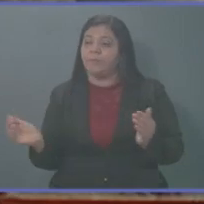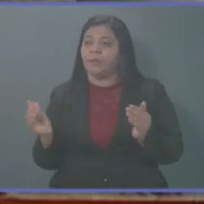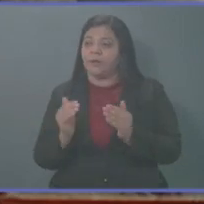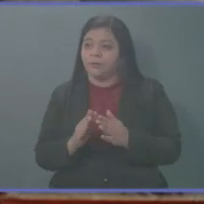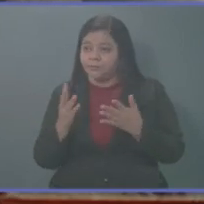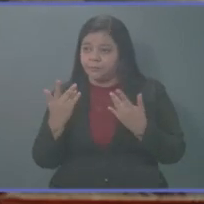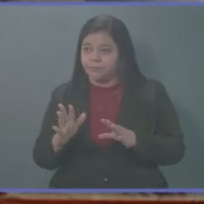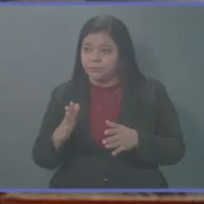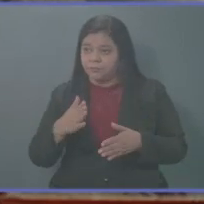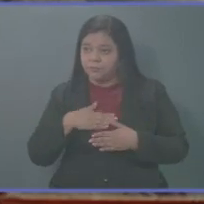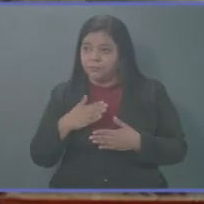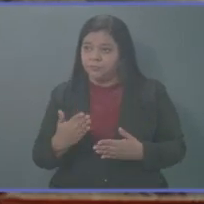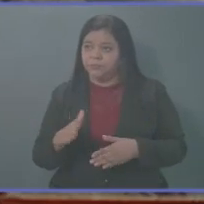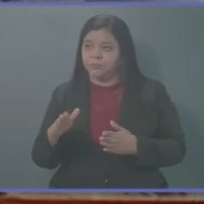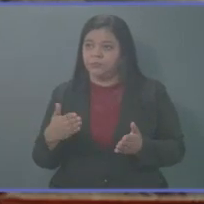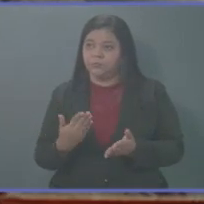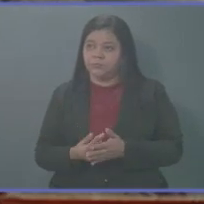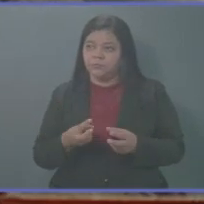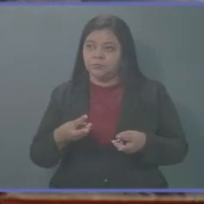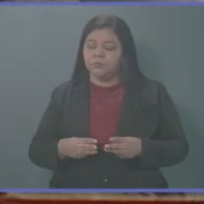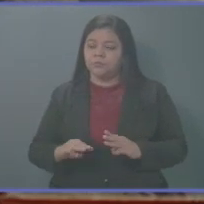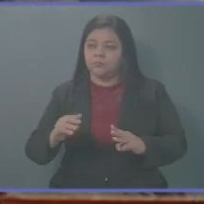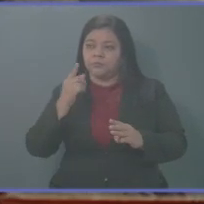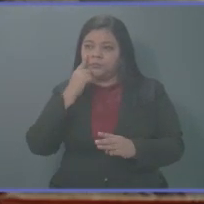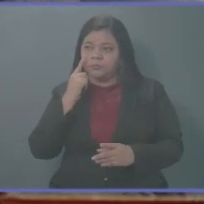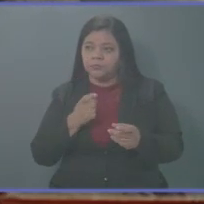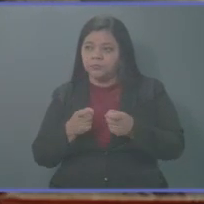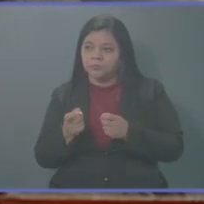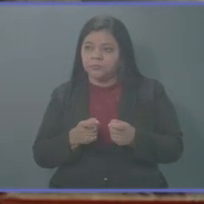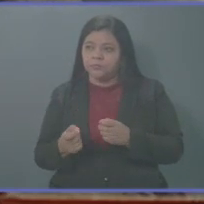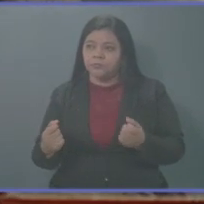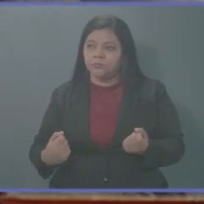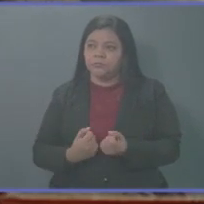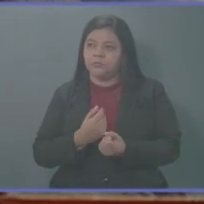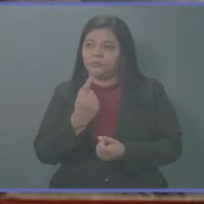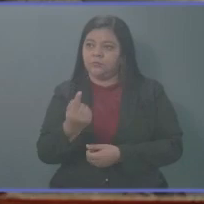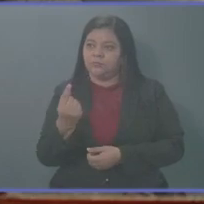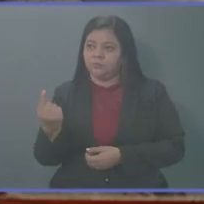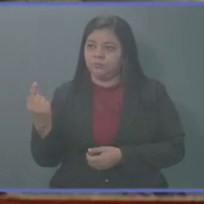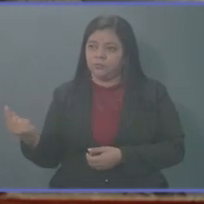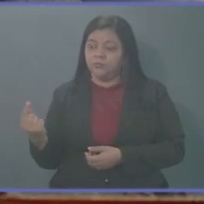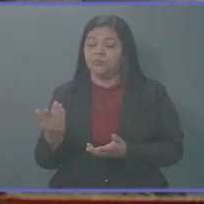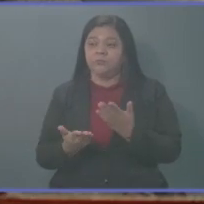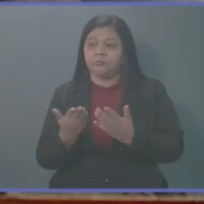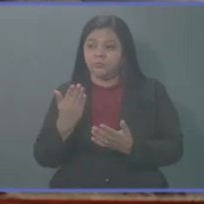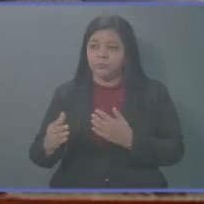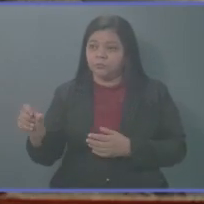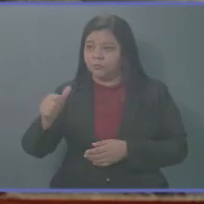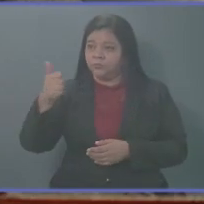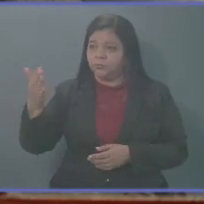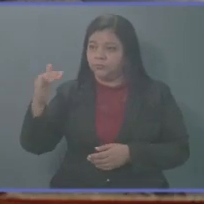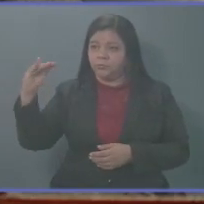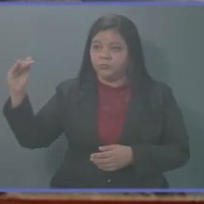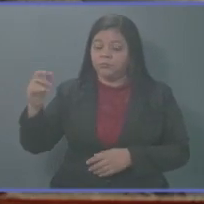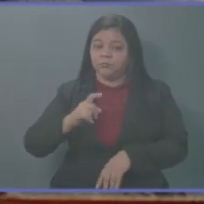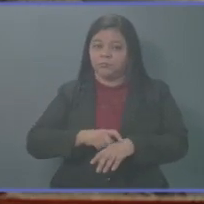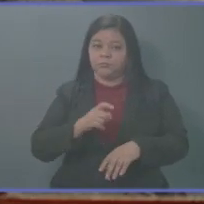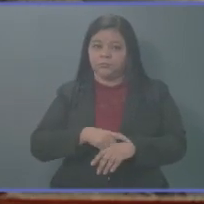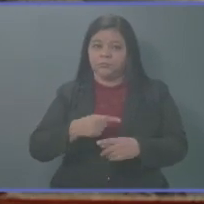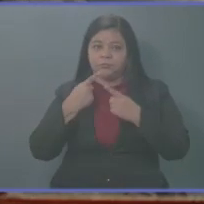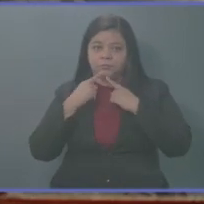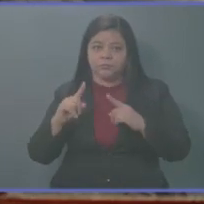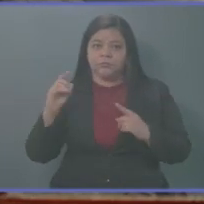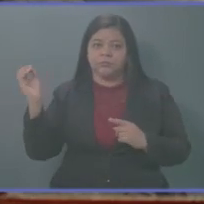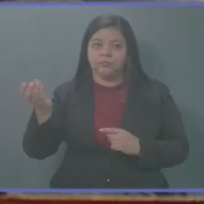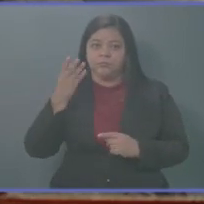puesto a disposición mecanismos de monitoreo y asistencia para los connacionales que quedaron fuera de las fronteras patrias al momento de la declaratoria